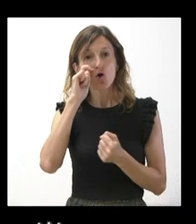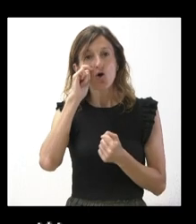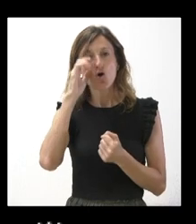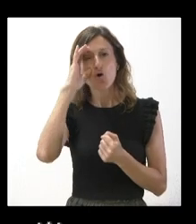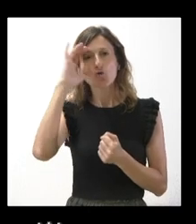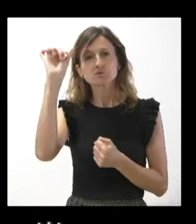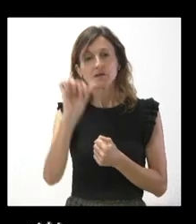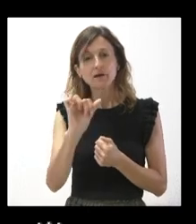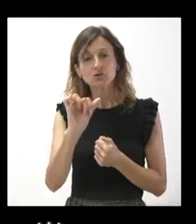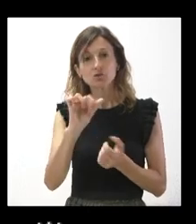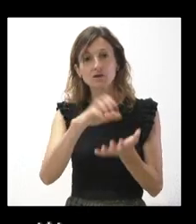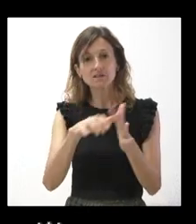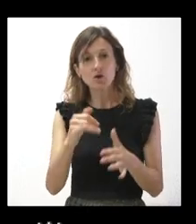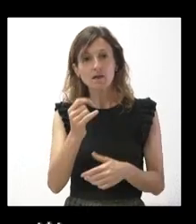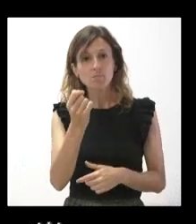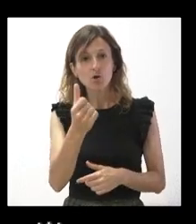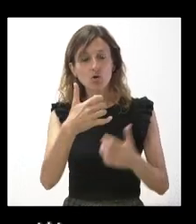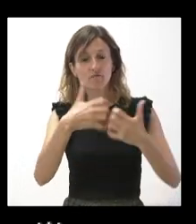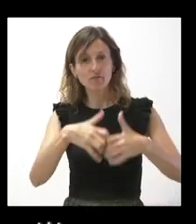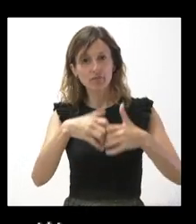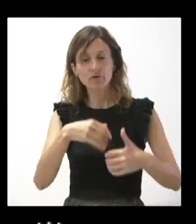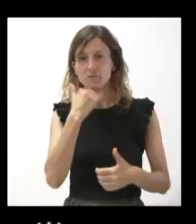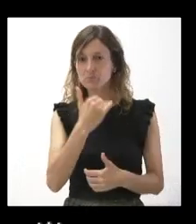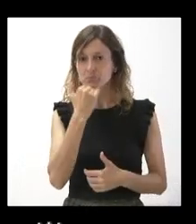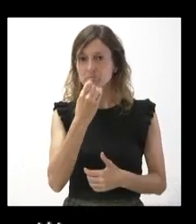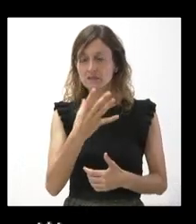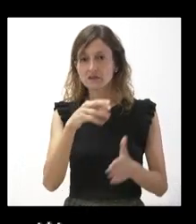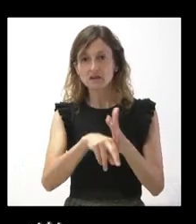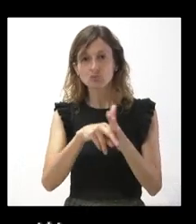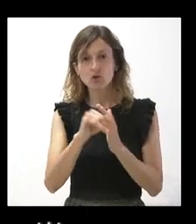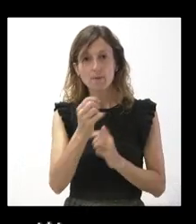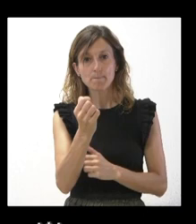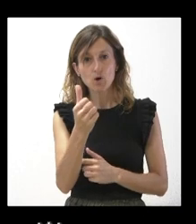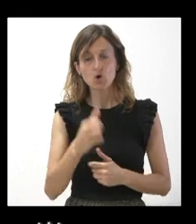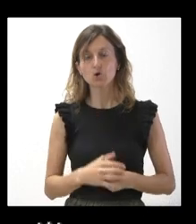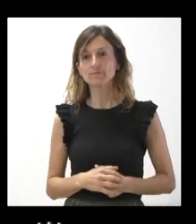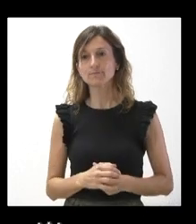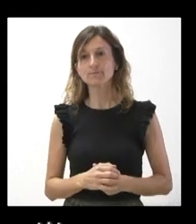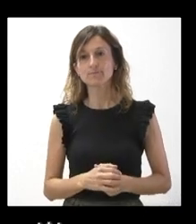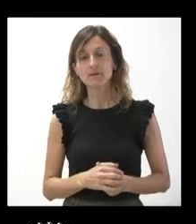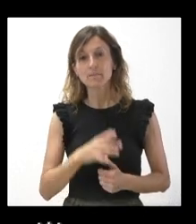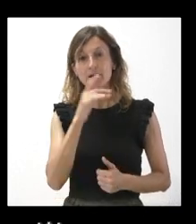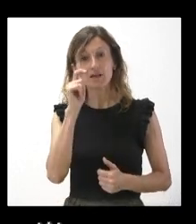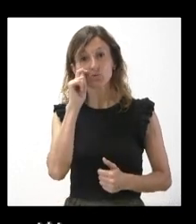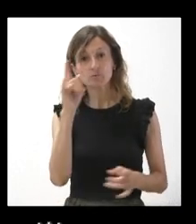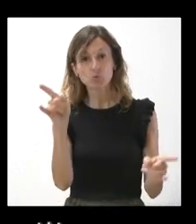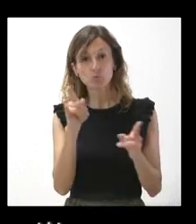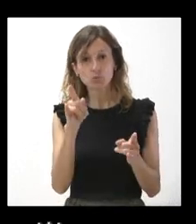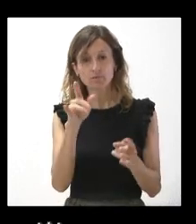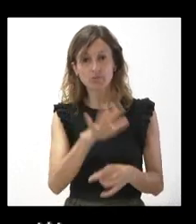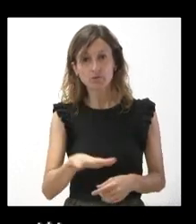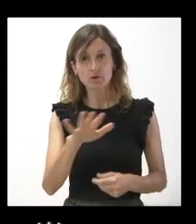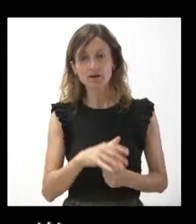muchos en Castilla y León y que además funciona bastante bien con los pocos recursos que tiene a la hora de atraer turismo hacia esa zona del